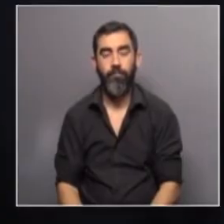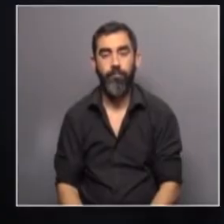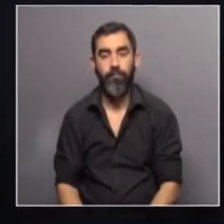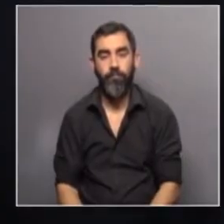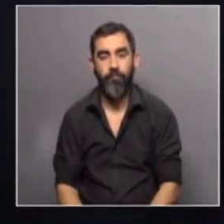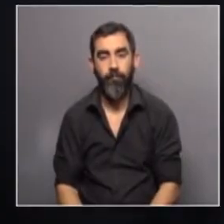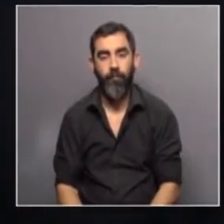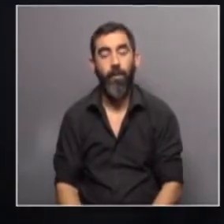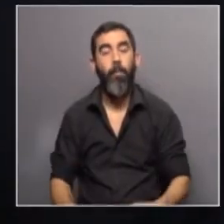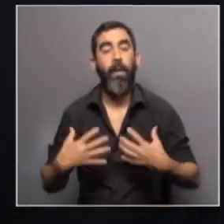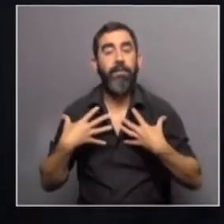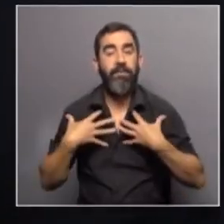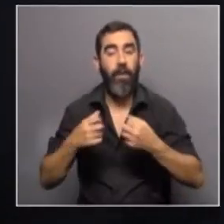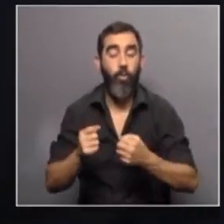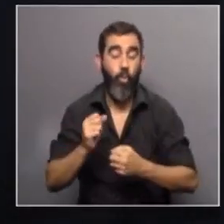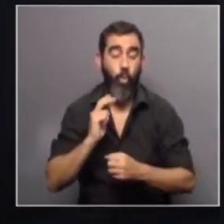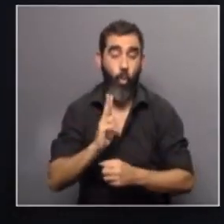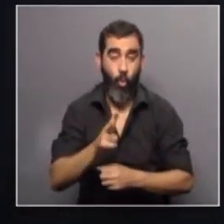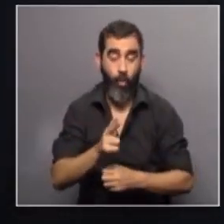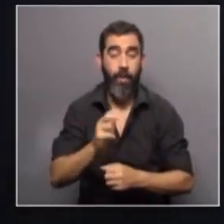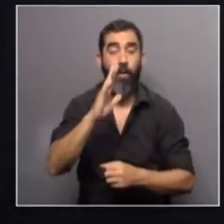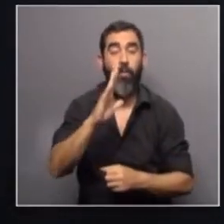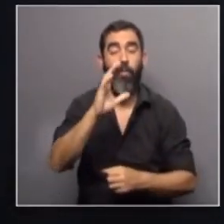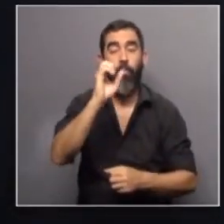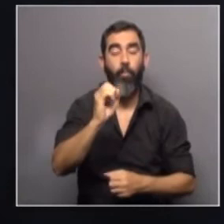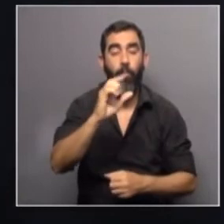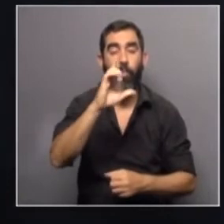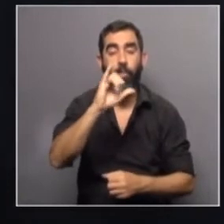Para la salud humana los polifenoles tienen muchos antecedentes.